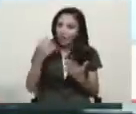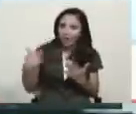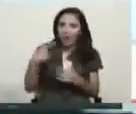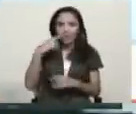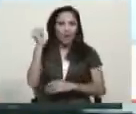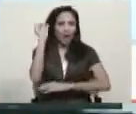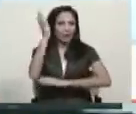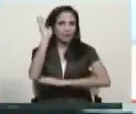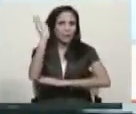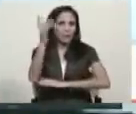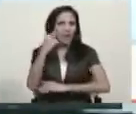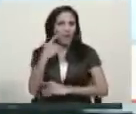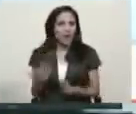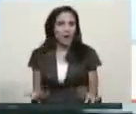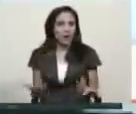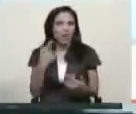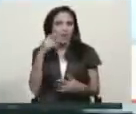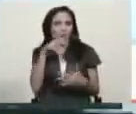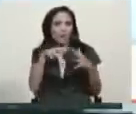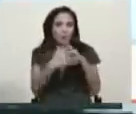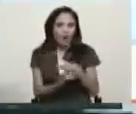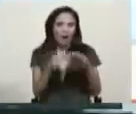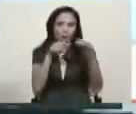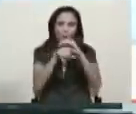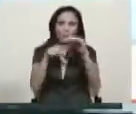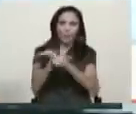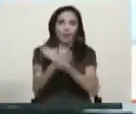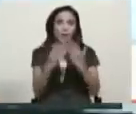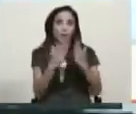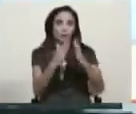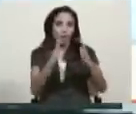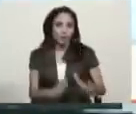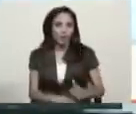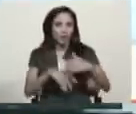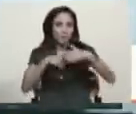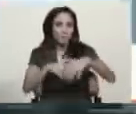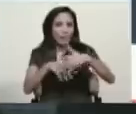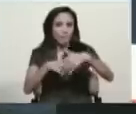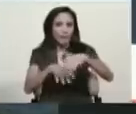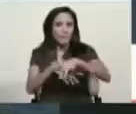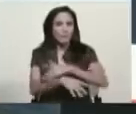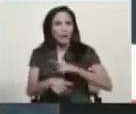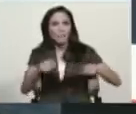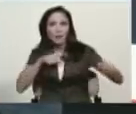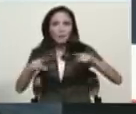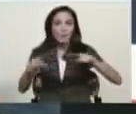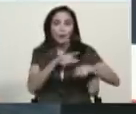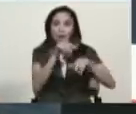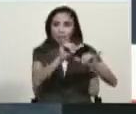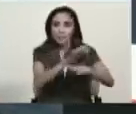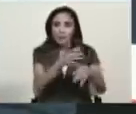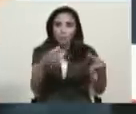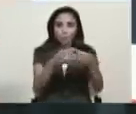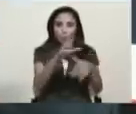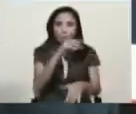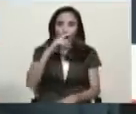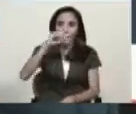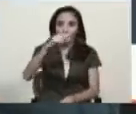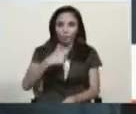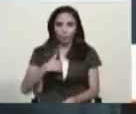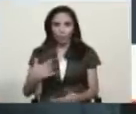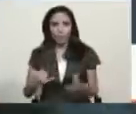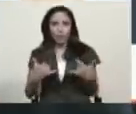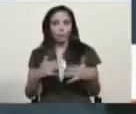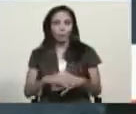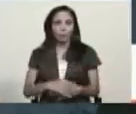asamblea sindical, de la asamblea de barrio, de la asamblea estudiantil, de la movilización permanente. De ahí viene Maduro. Su escuela, mi